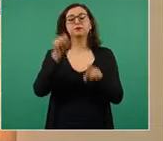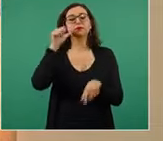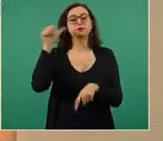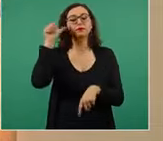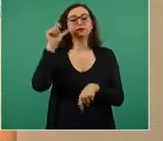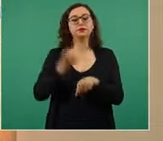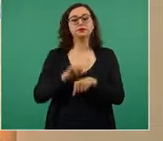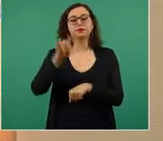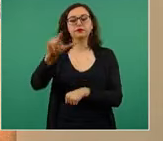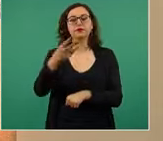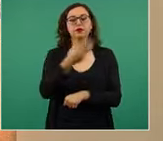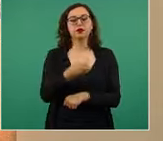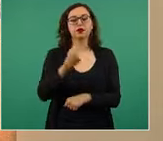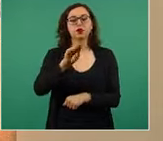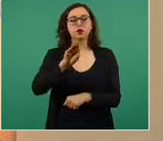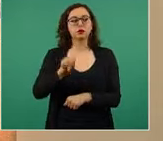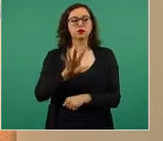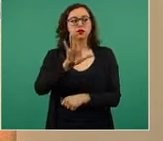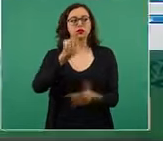fueron